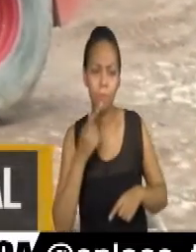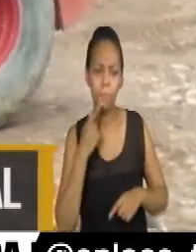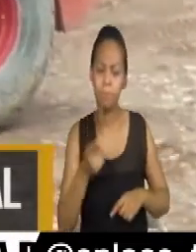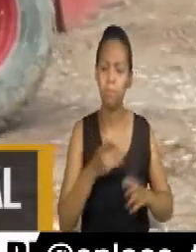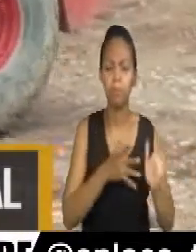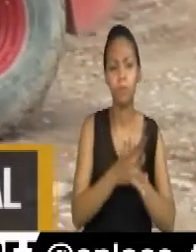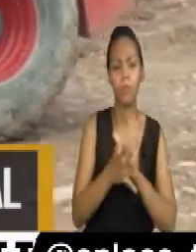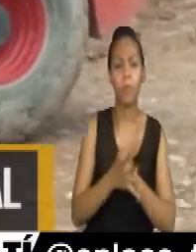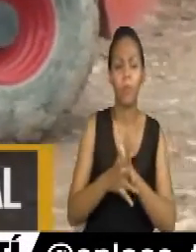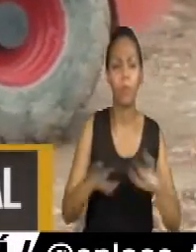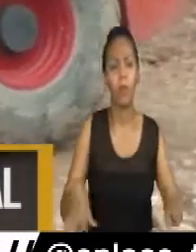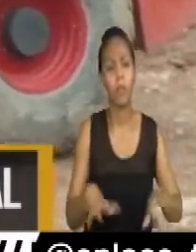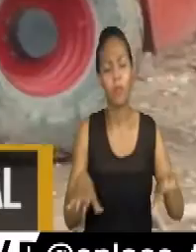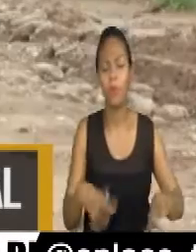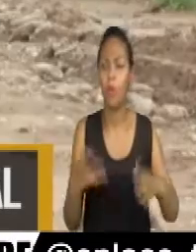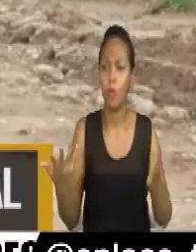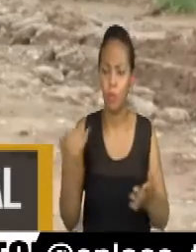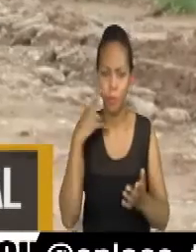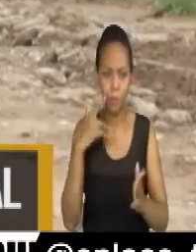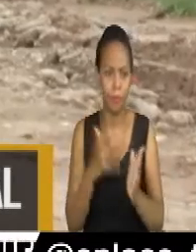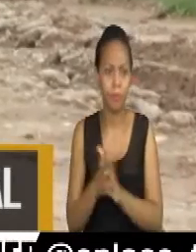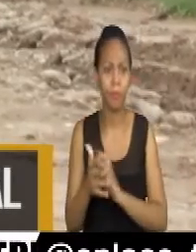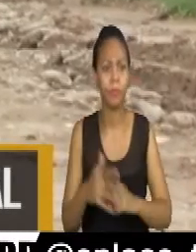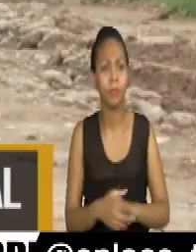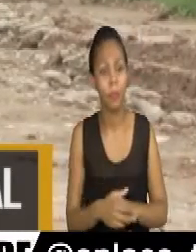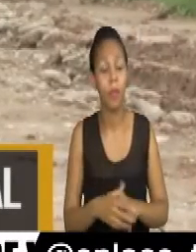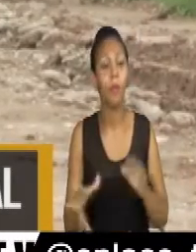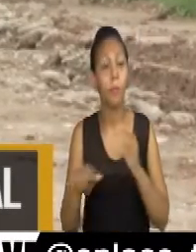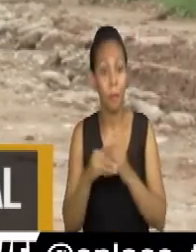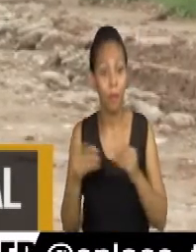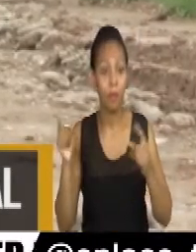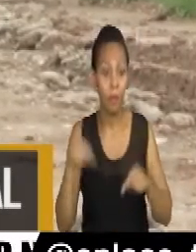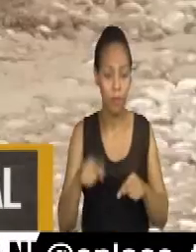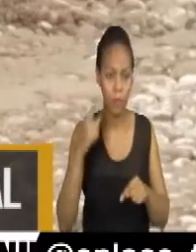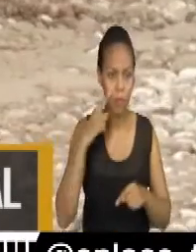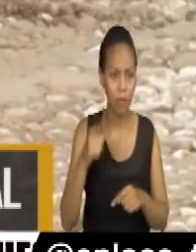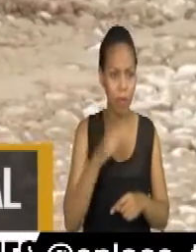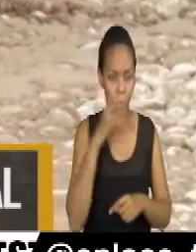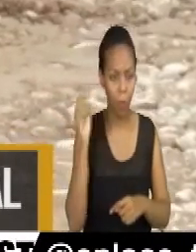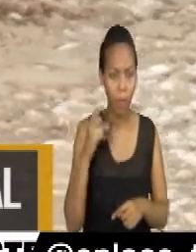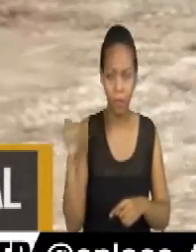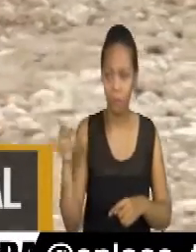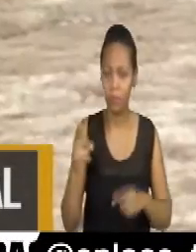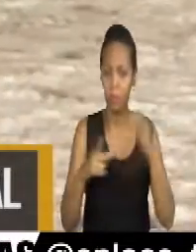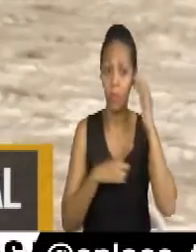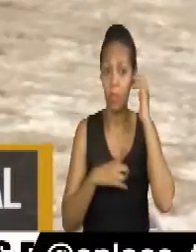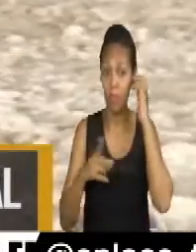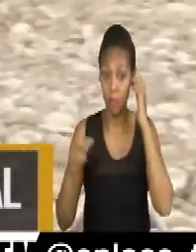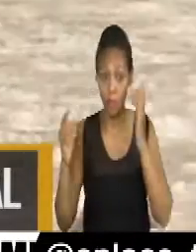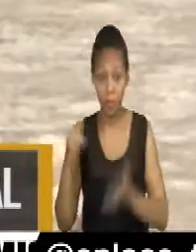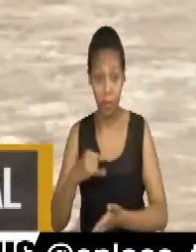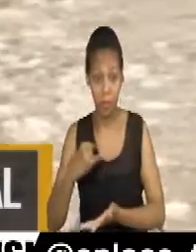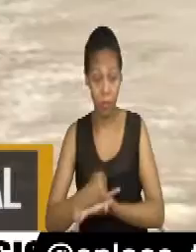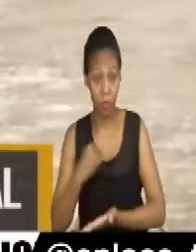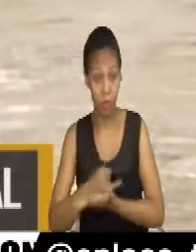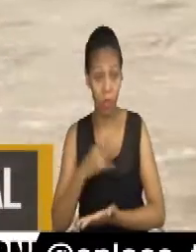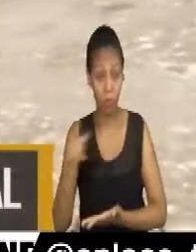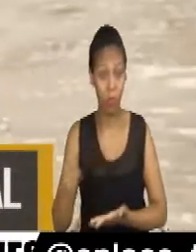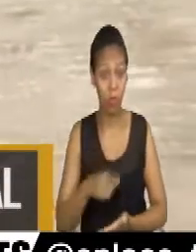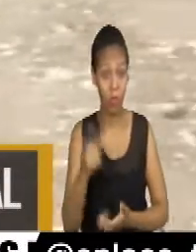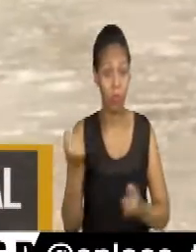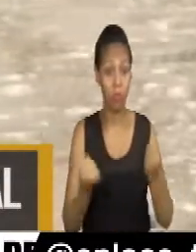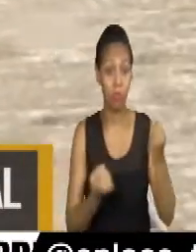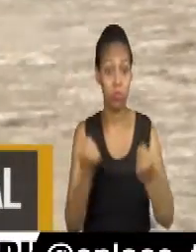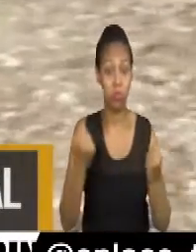puntos críticos de la carretera nacional. Al tiempo, reaccionó también el presidente del Sindicato Nacional de Conductores, Carlos Corzo.